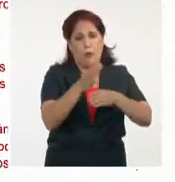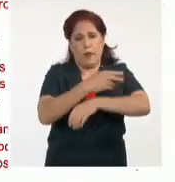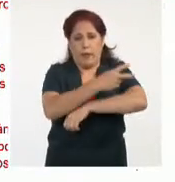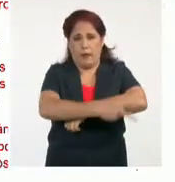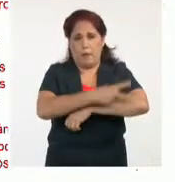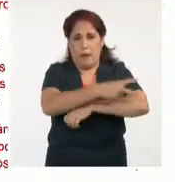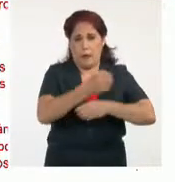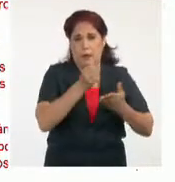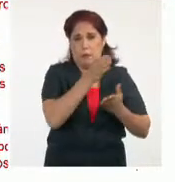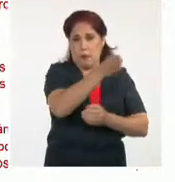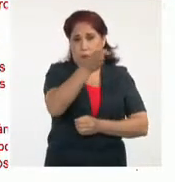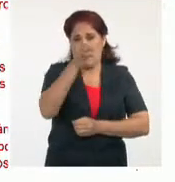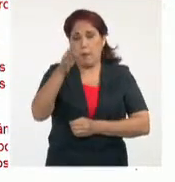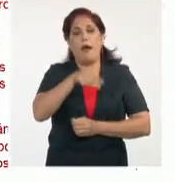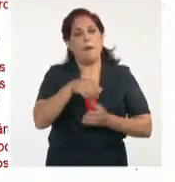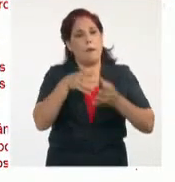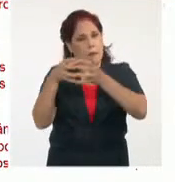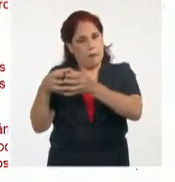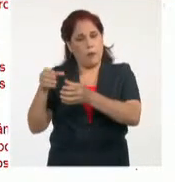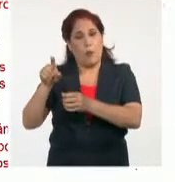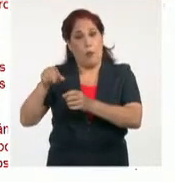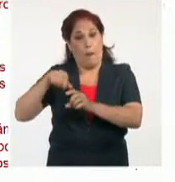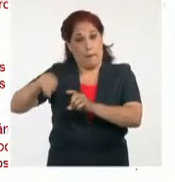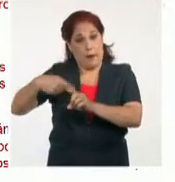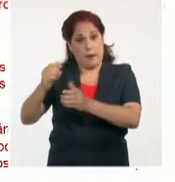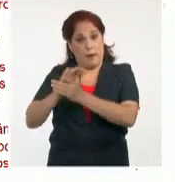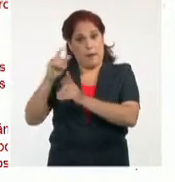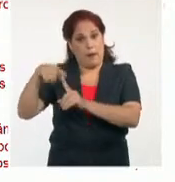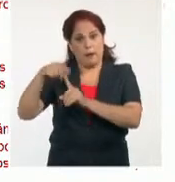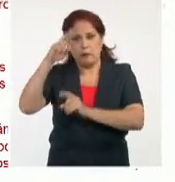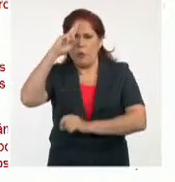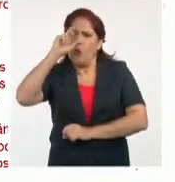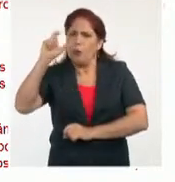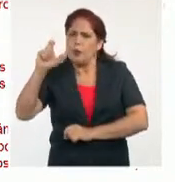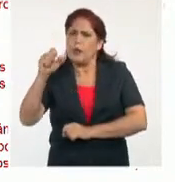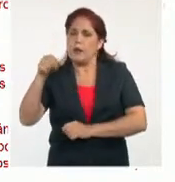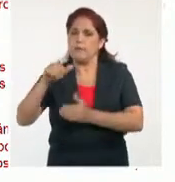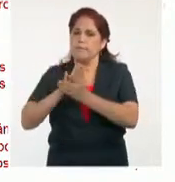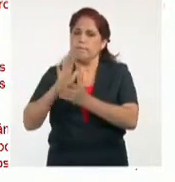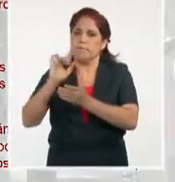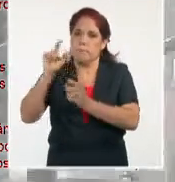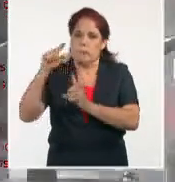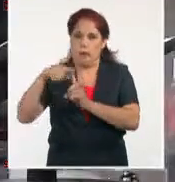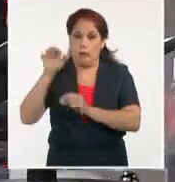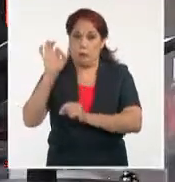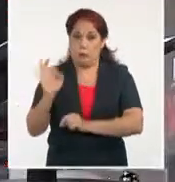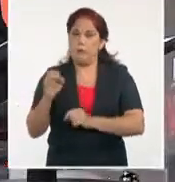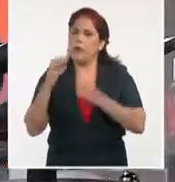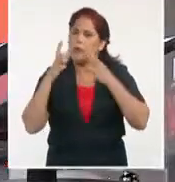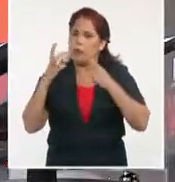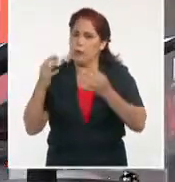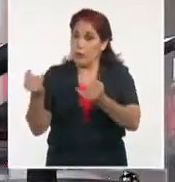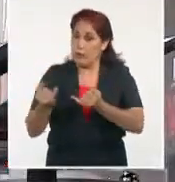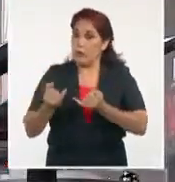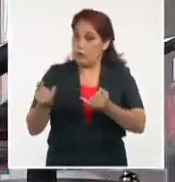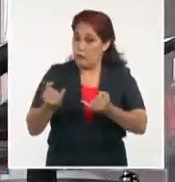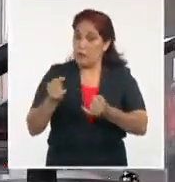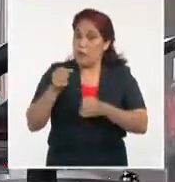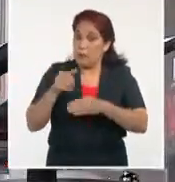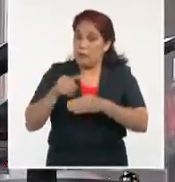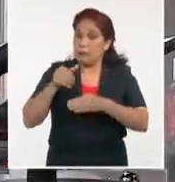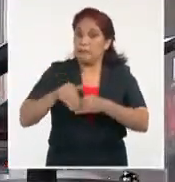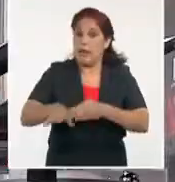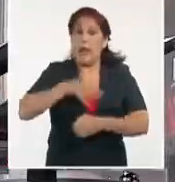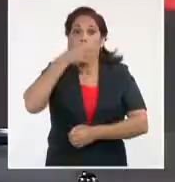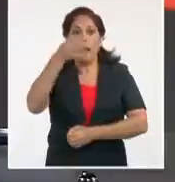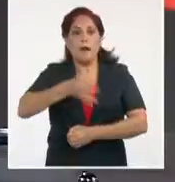desempeñarán en el enfrentamiento a la COVID-19 en hospitales de Matanzas. Información importante que me sirve de preámbulo para hablar entonces